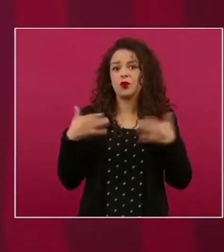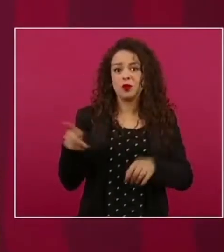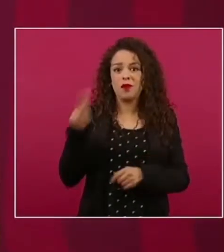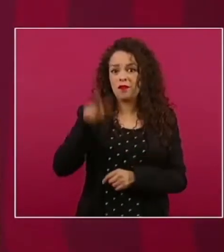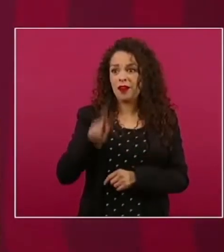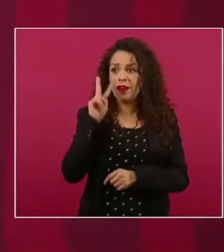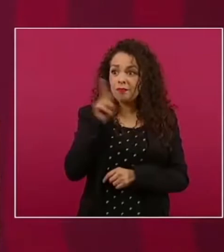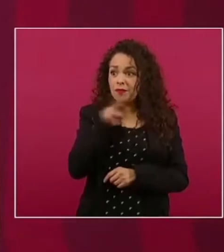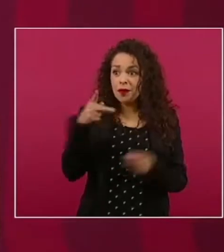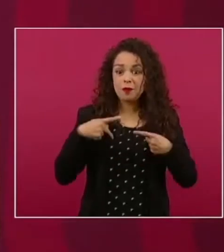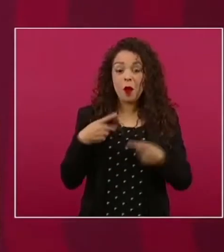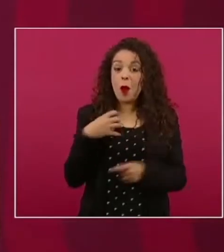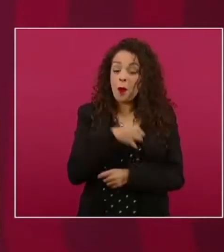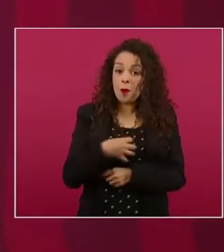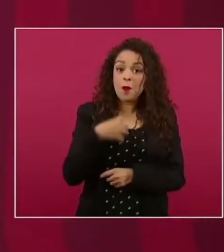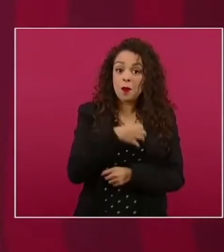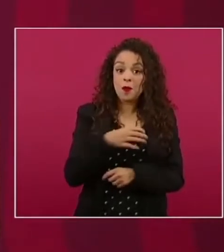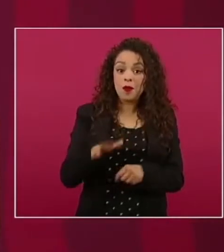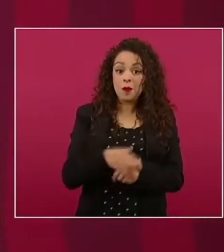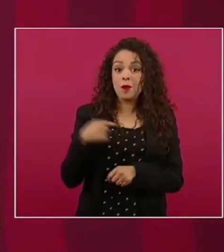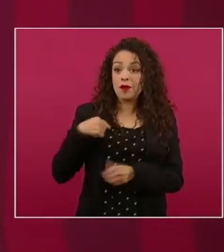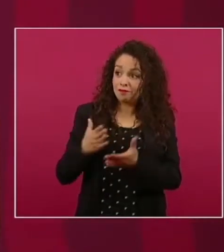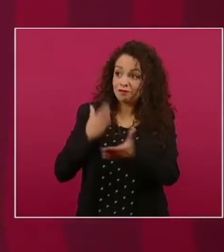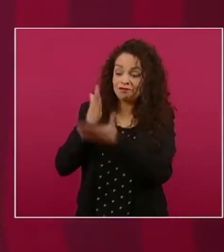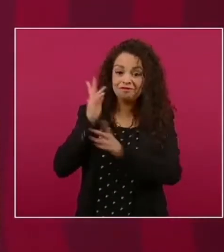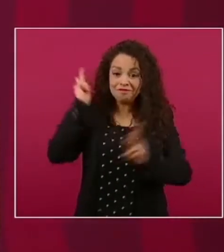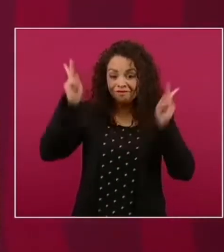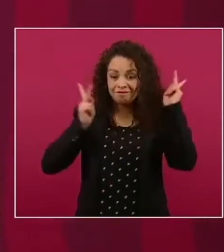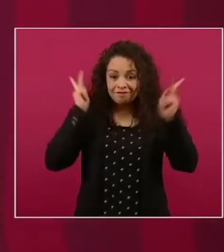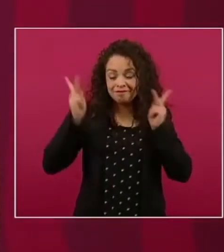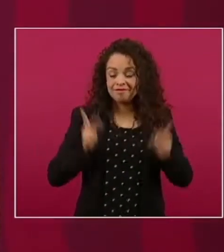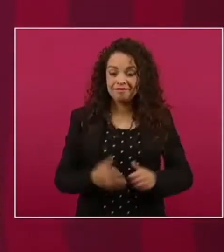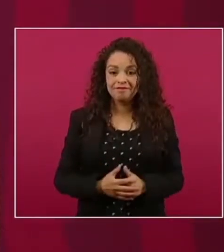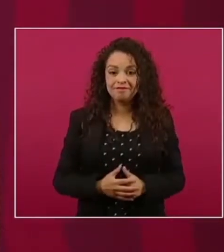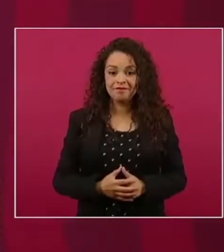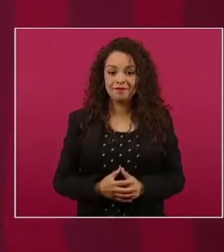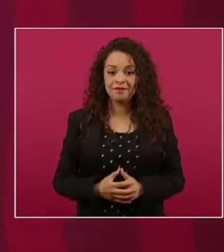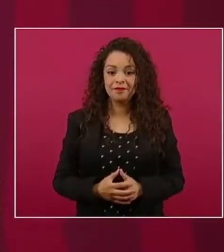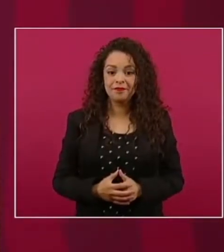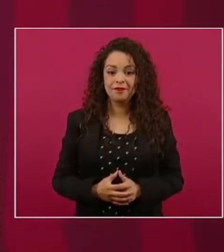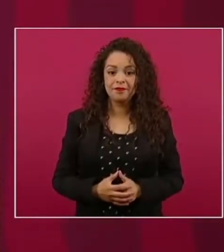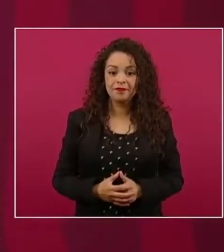contentos de que los visitáramos,